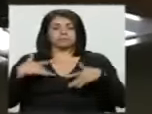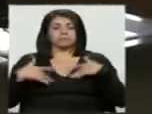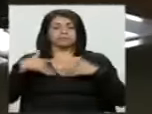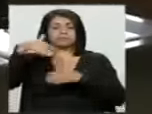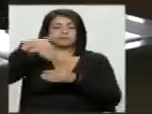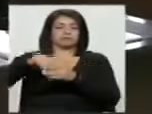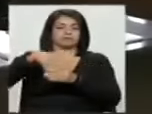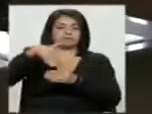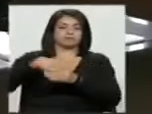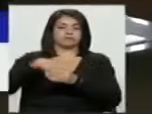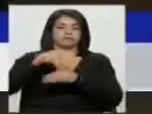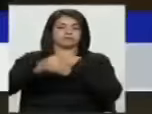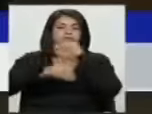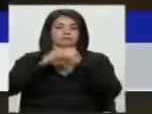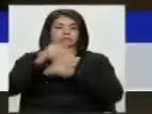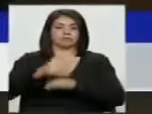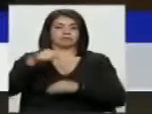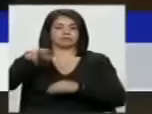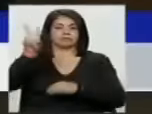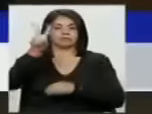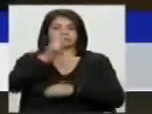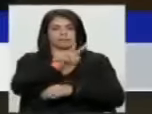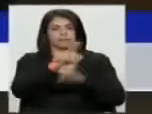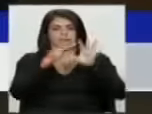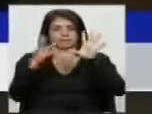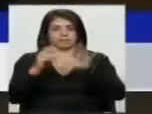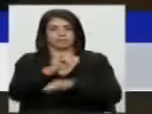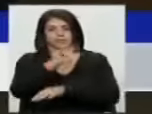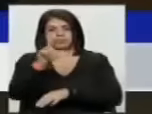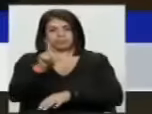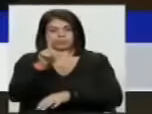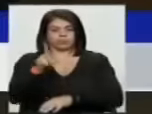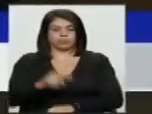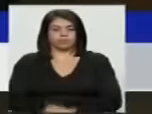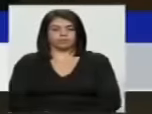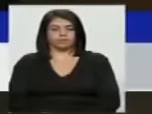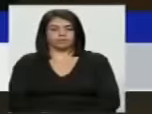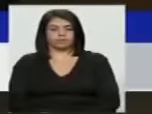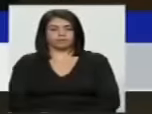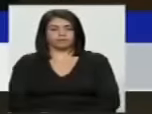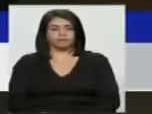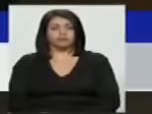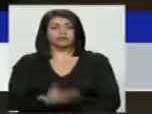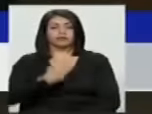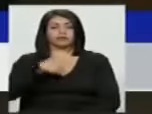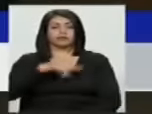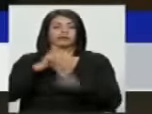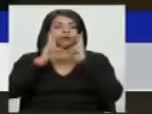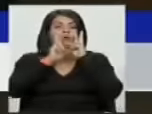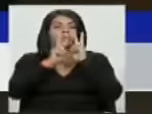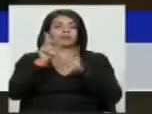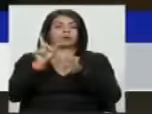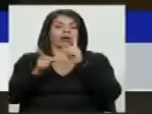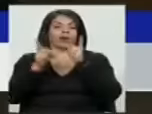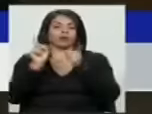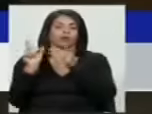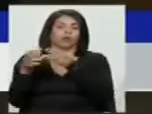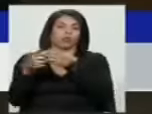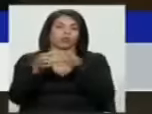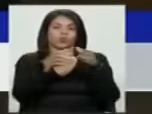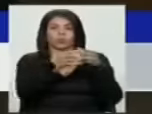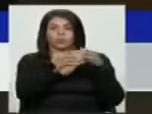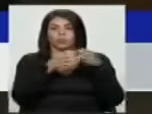electoral que se realizó en Venezuela el 28 de julio, hemos visto en algunos sectores